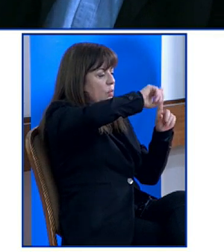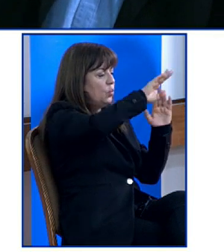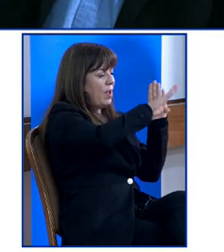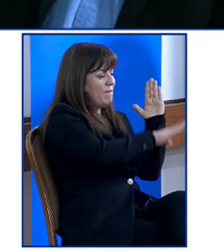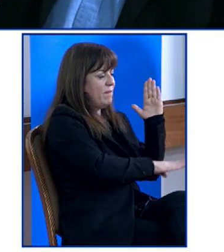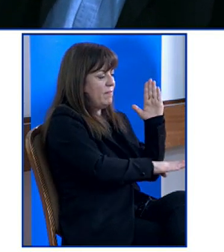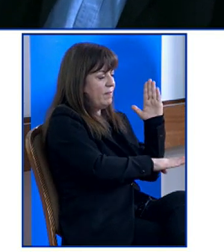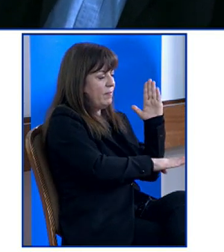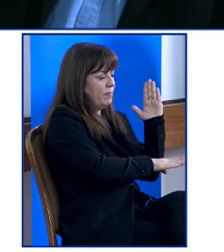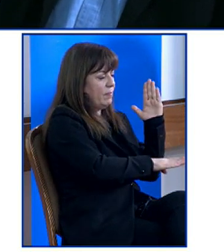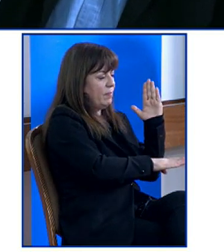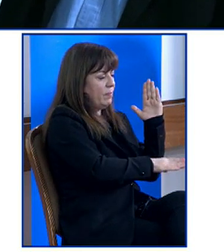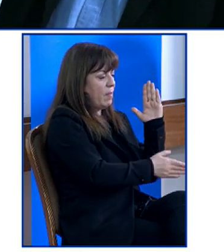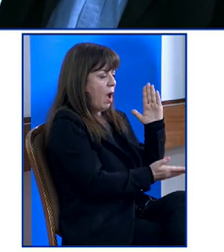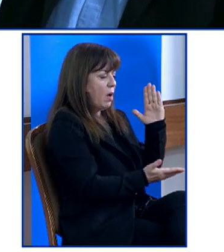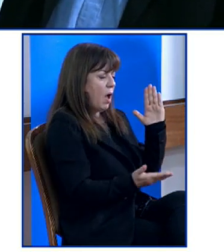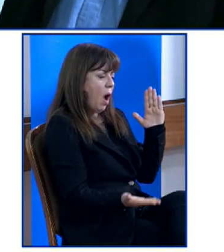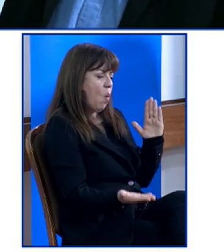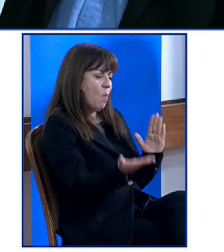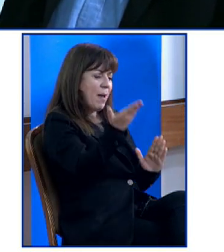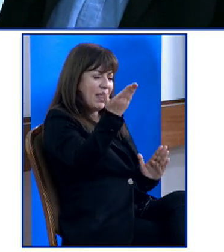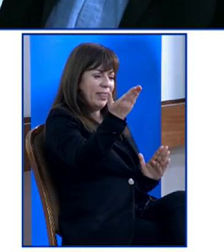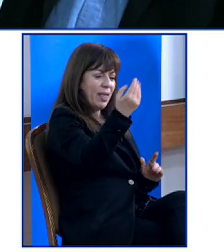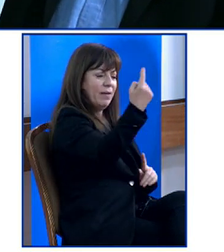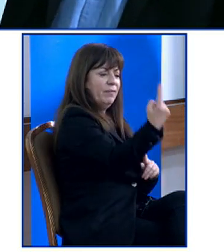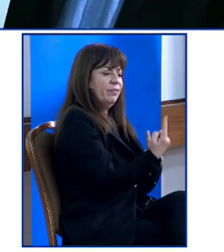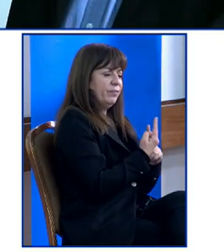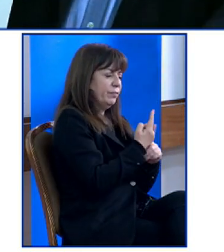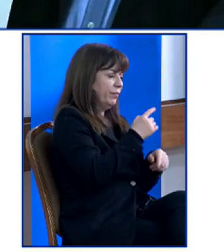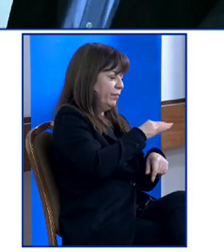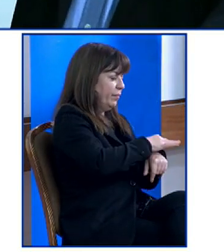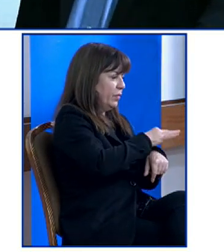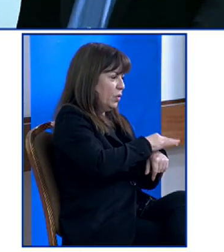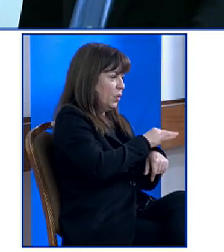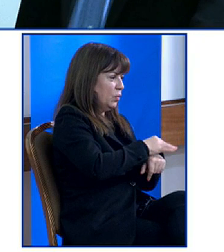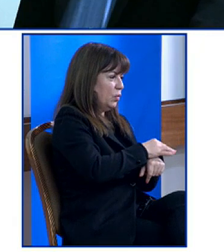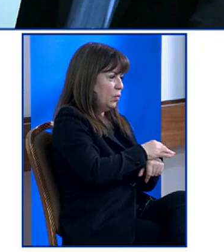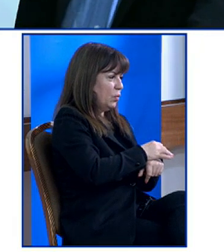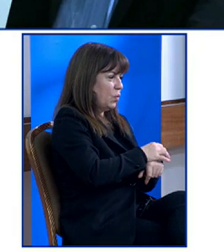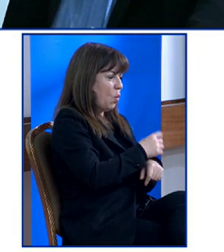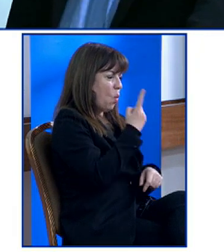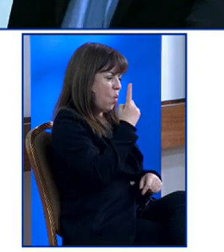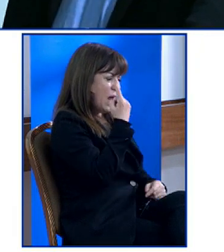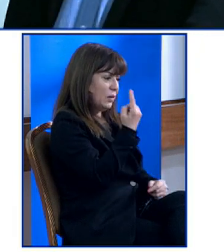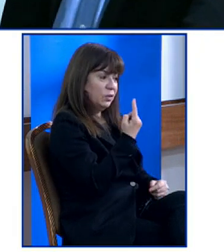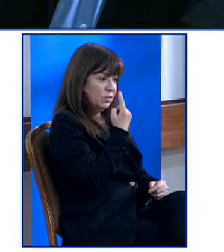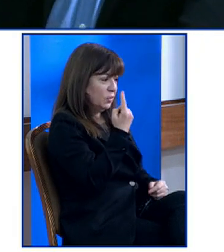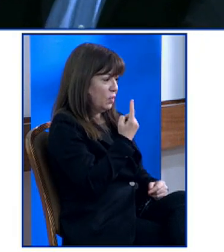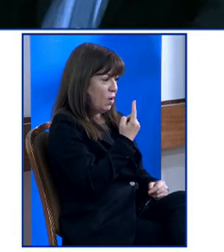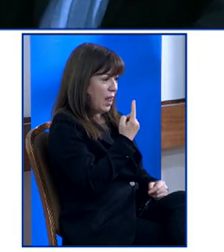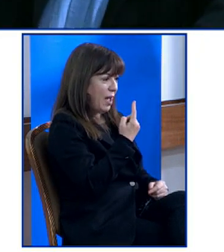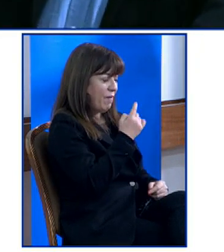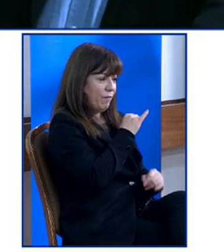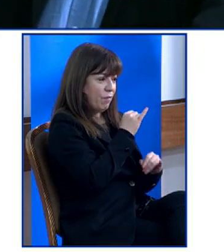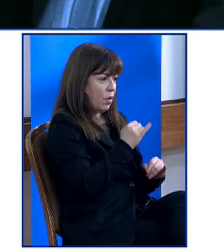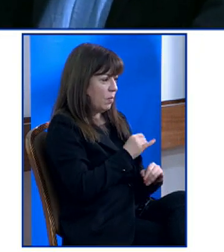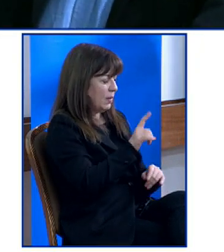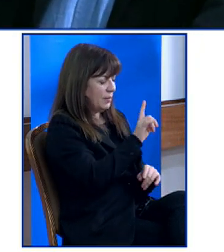bajas aumentan las visitas. No hay una zona plana como en la